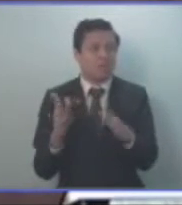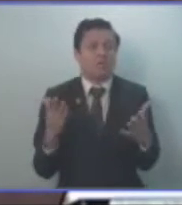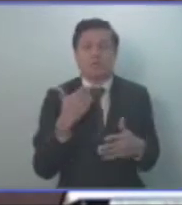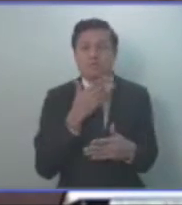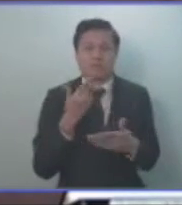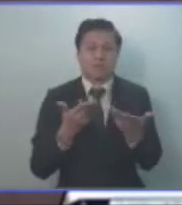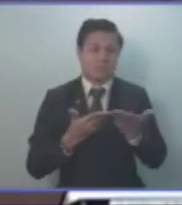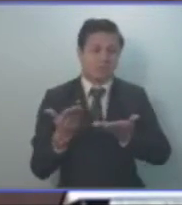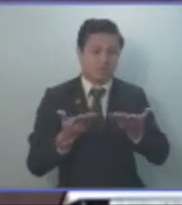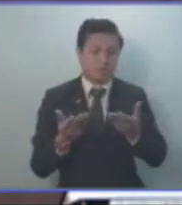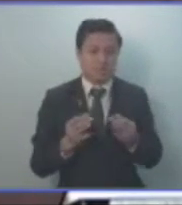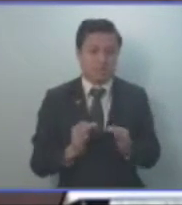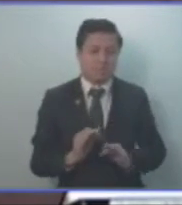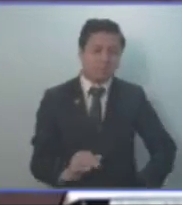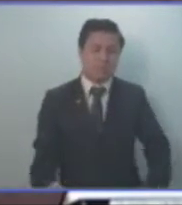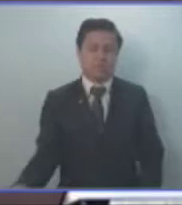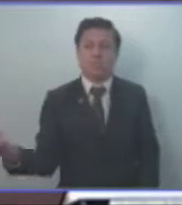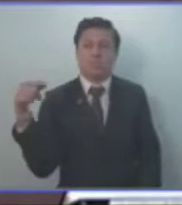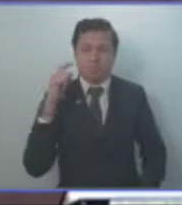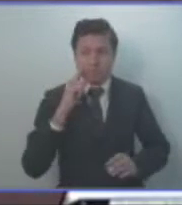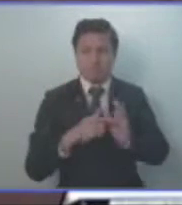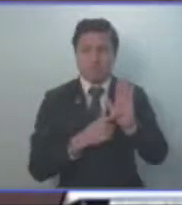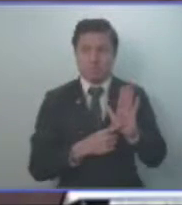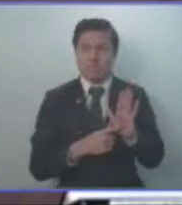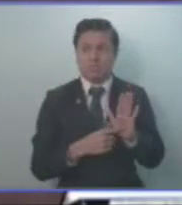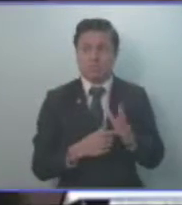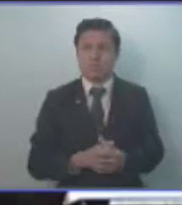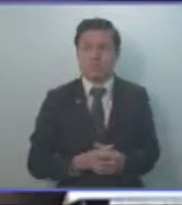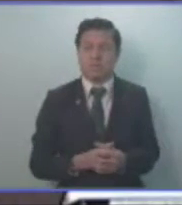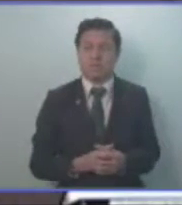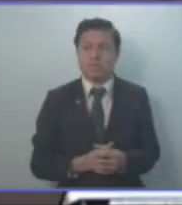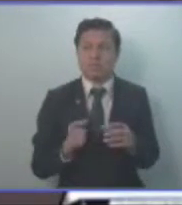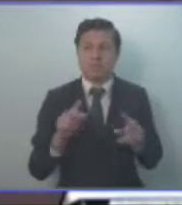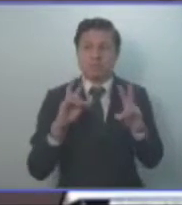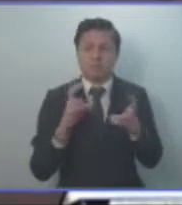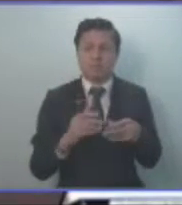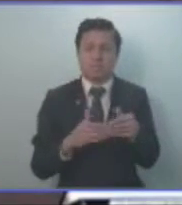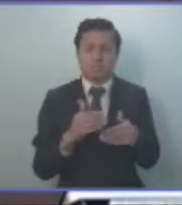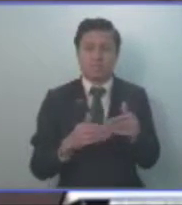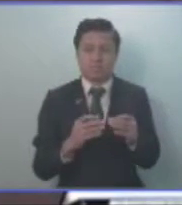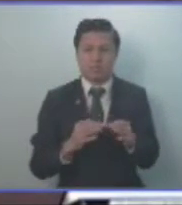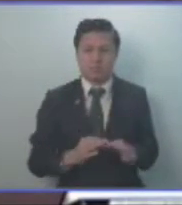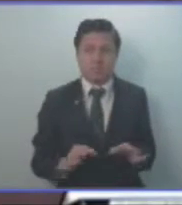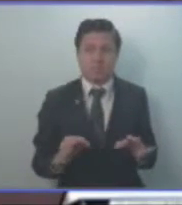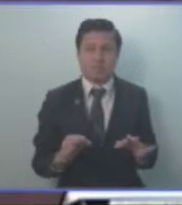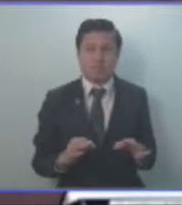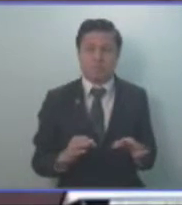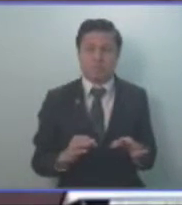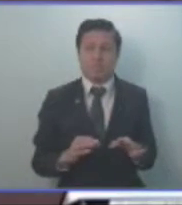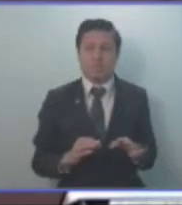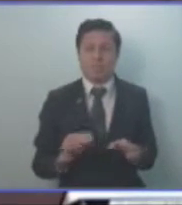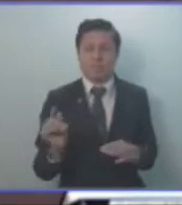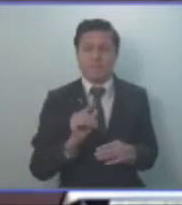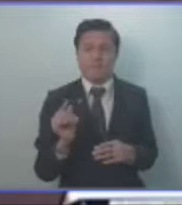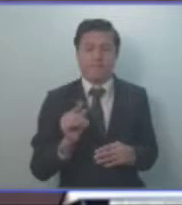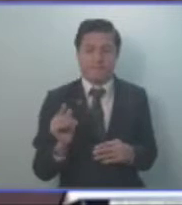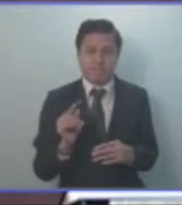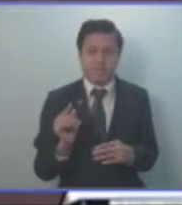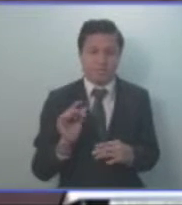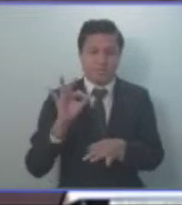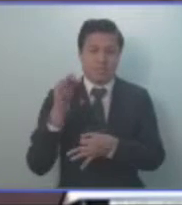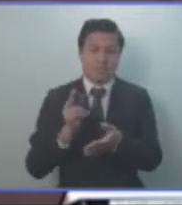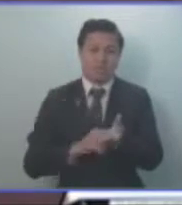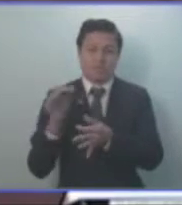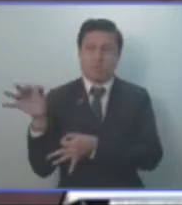servicio de manera irregular, han mostrado su interés respecto a los trámites de traspaso de concesiones o permisos de líneas y